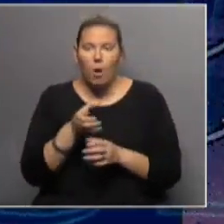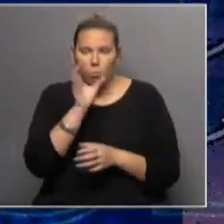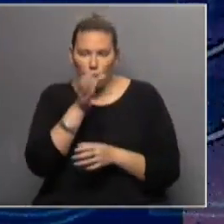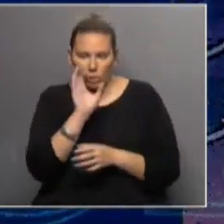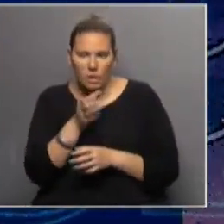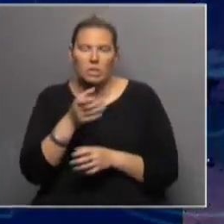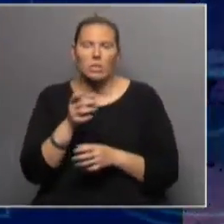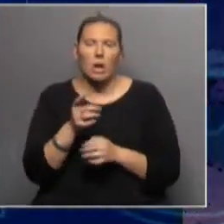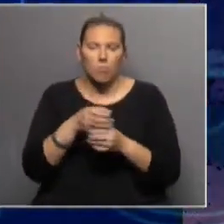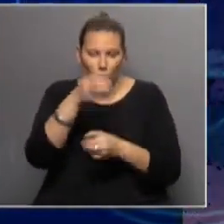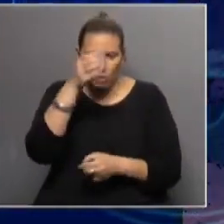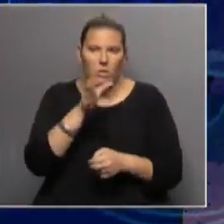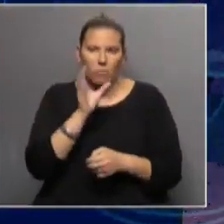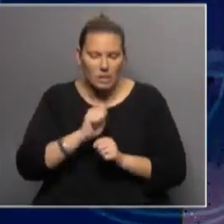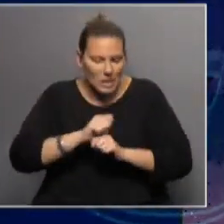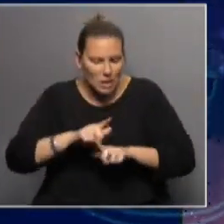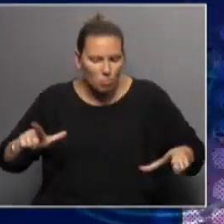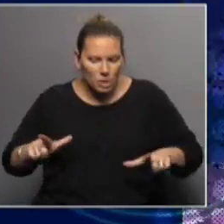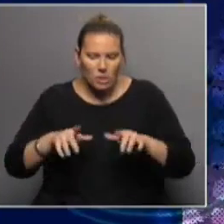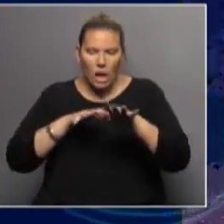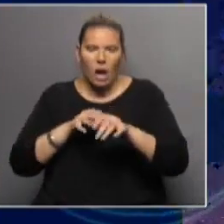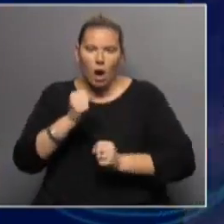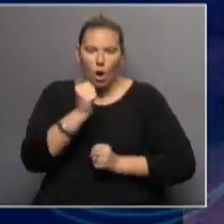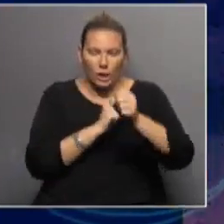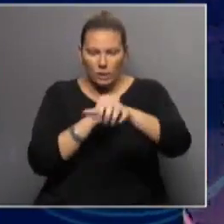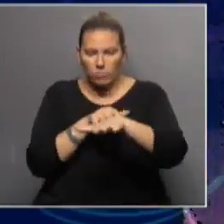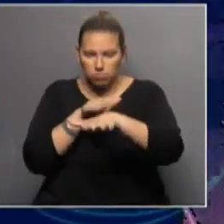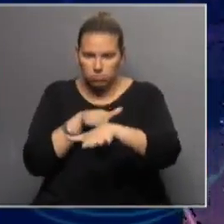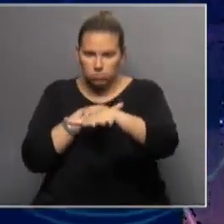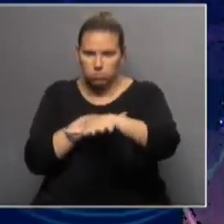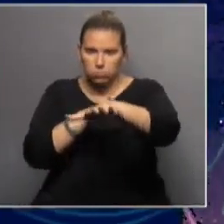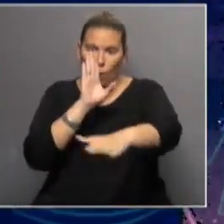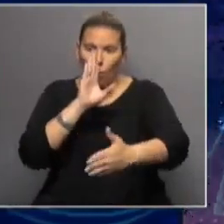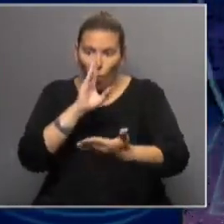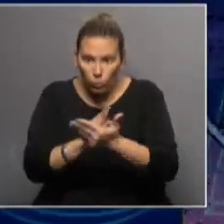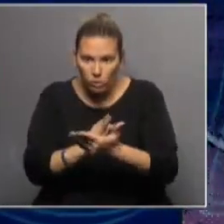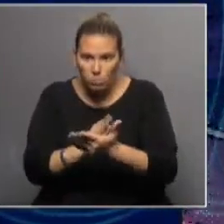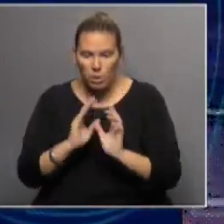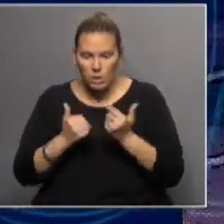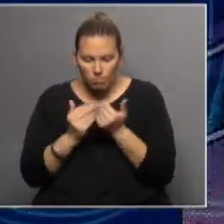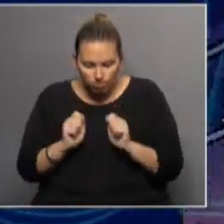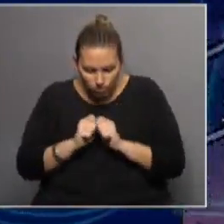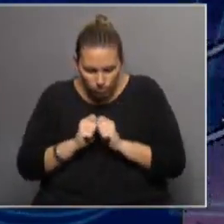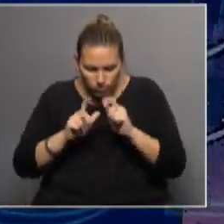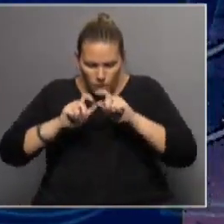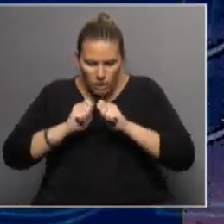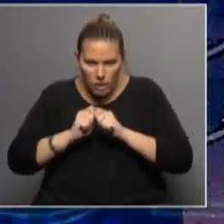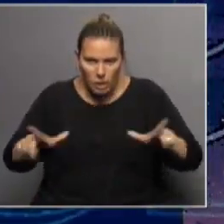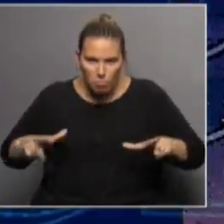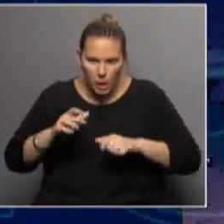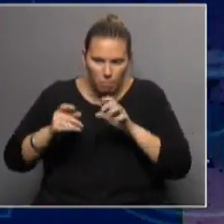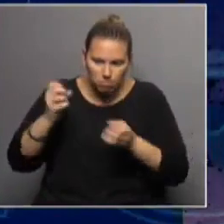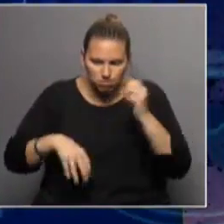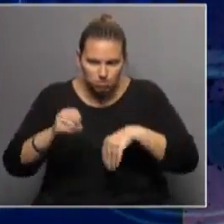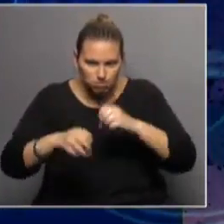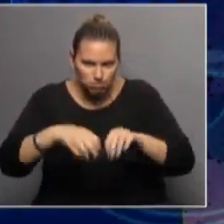los vasitos, los plásticos? Sí, la limpieza va atrás de la carrera. O sea, cuando pasa el último, ahí ya empiezan a limpiar. Ahí ya empiezan a recoger todo el plástico, a